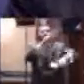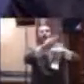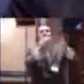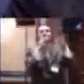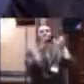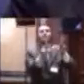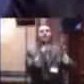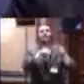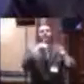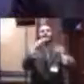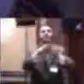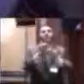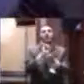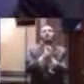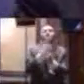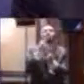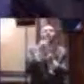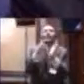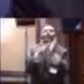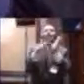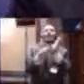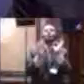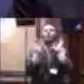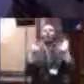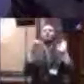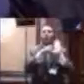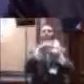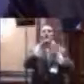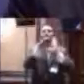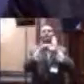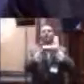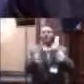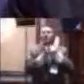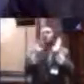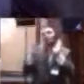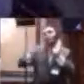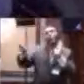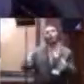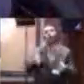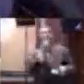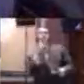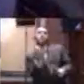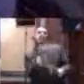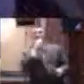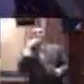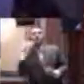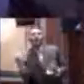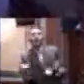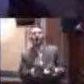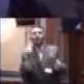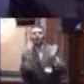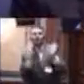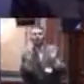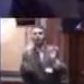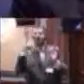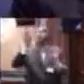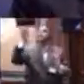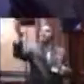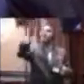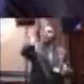los fenómenos que ustedes están viviendo en Egipto, en otros países, en los cuales en el arranque hay muchos